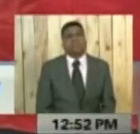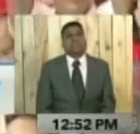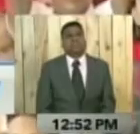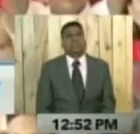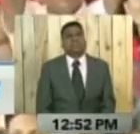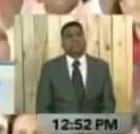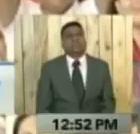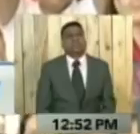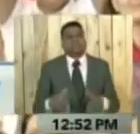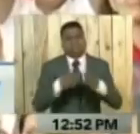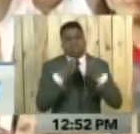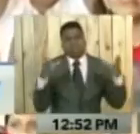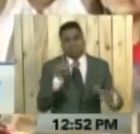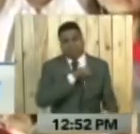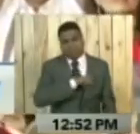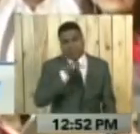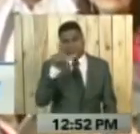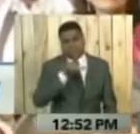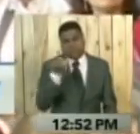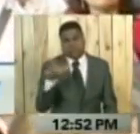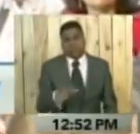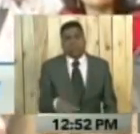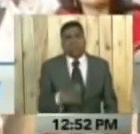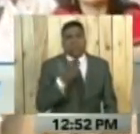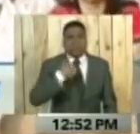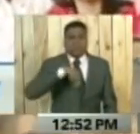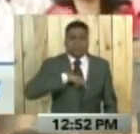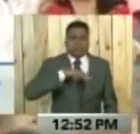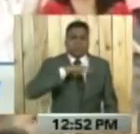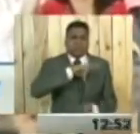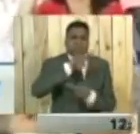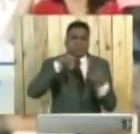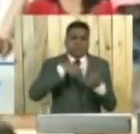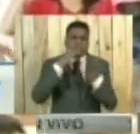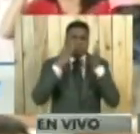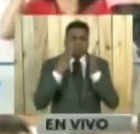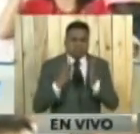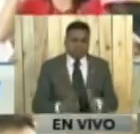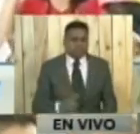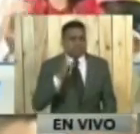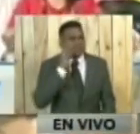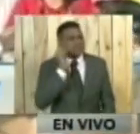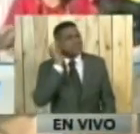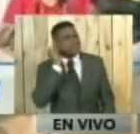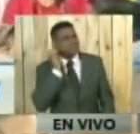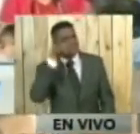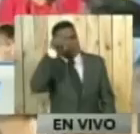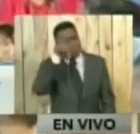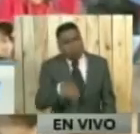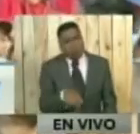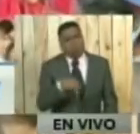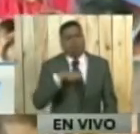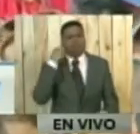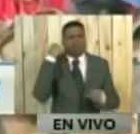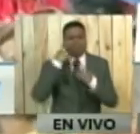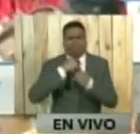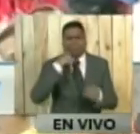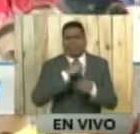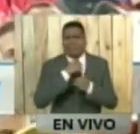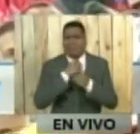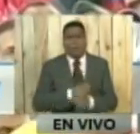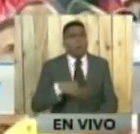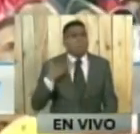gran polo patriótico, pero los revolucionarios y las revolucionarias tenemos hoy una tarea